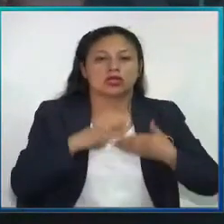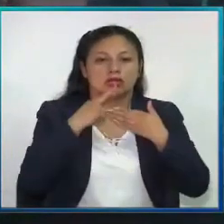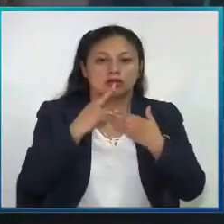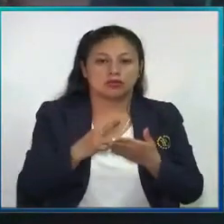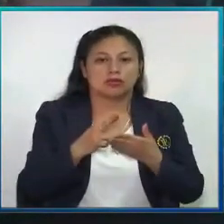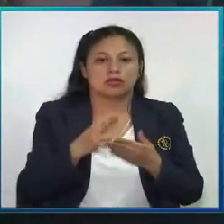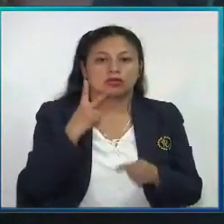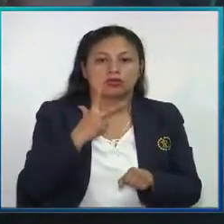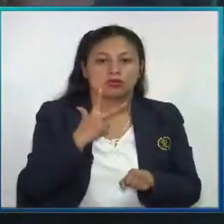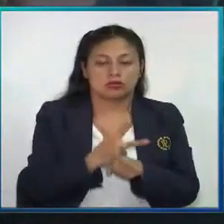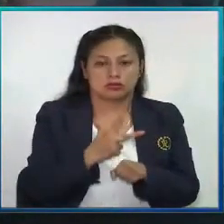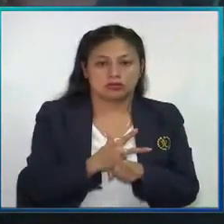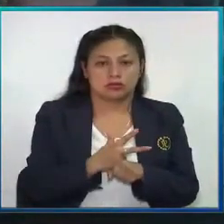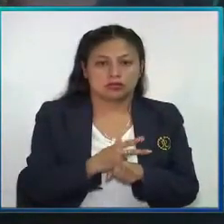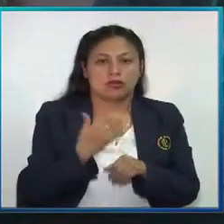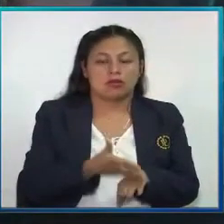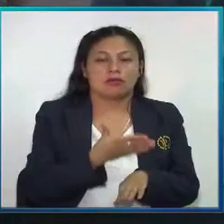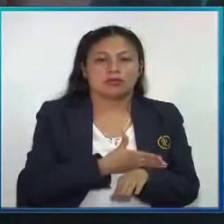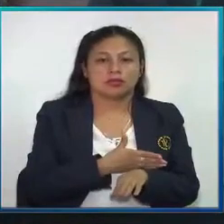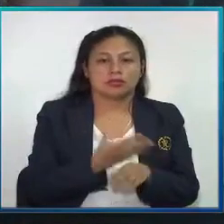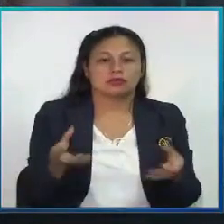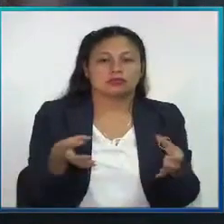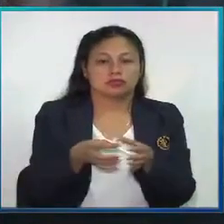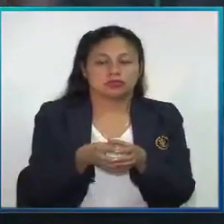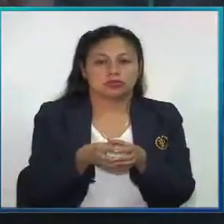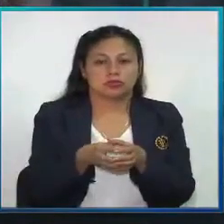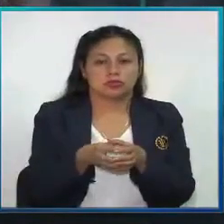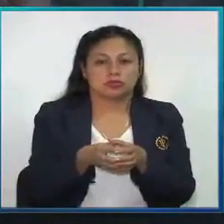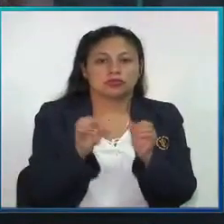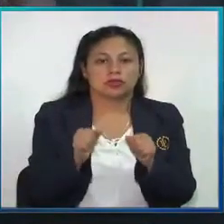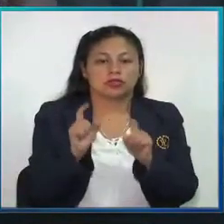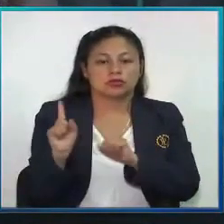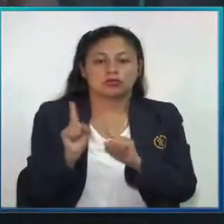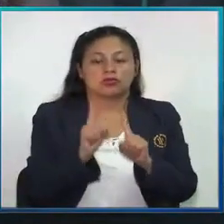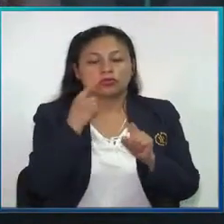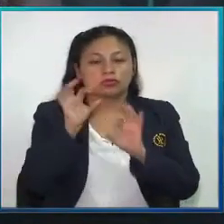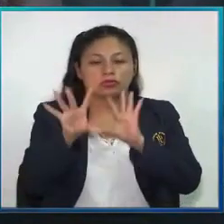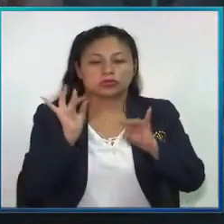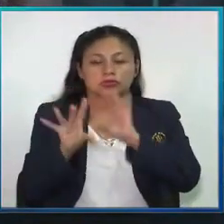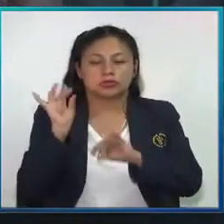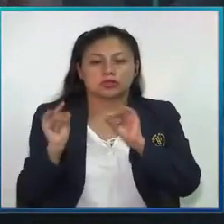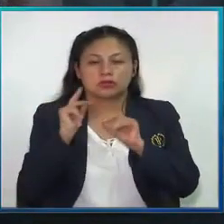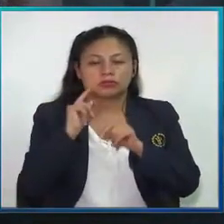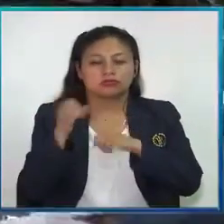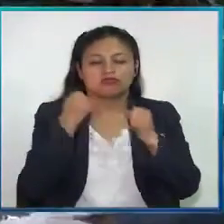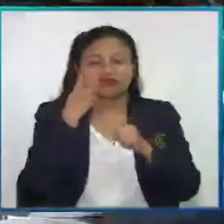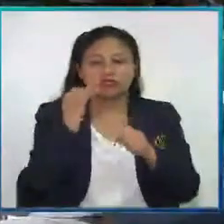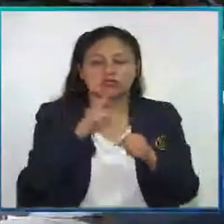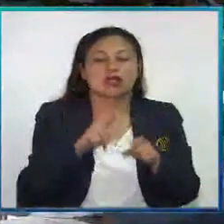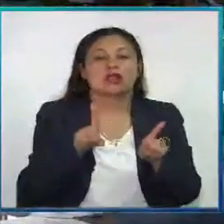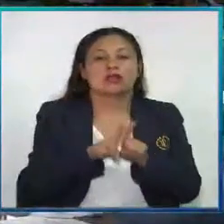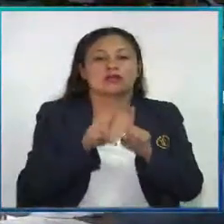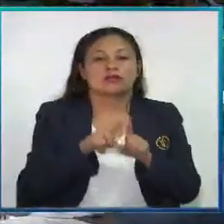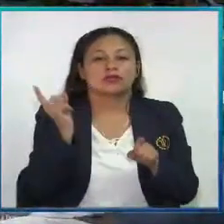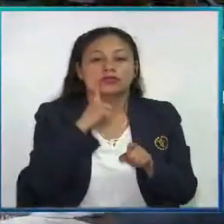Política de la República, previo a integrar la Comisión de Postulación para la elección de Fiscal General